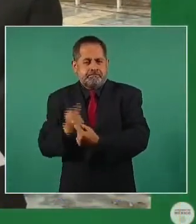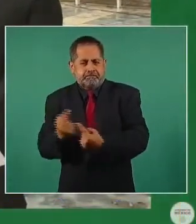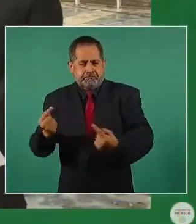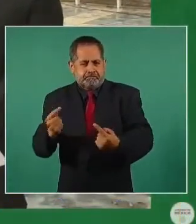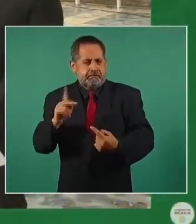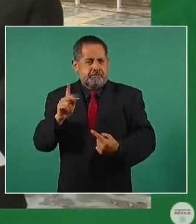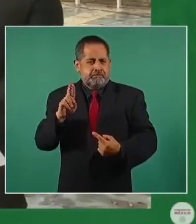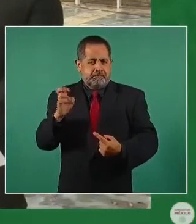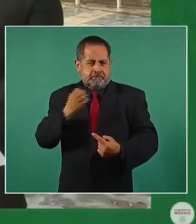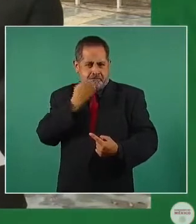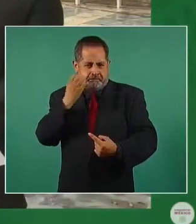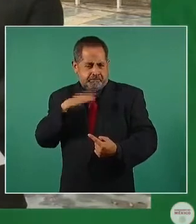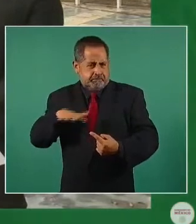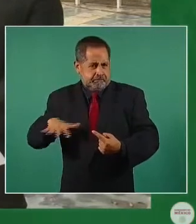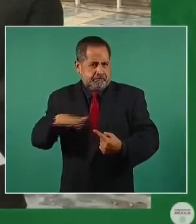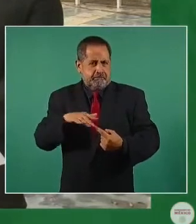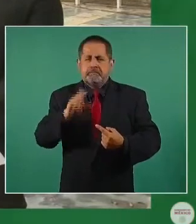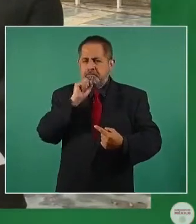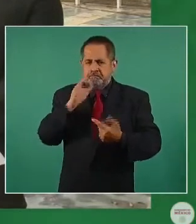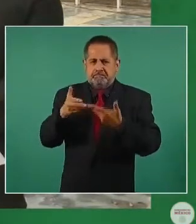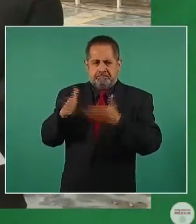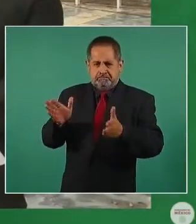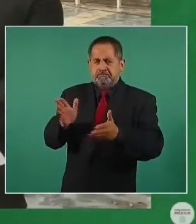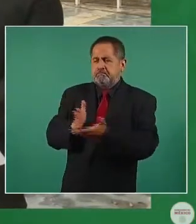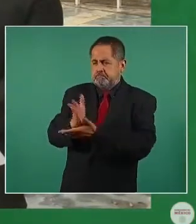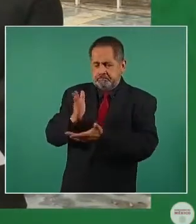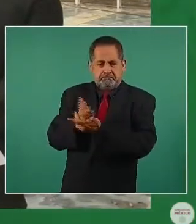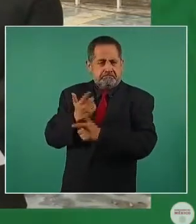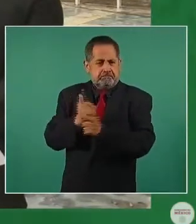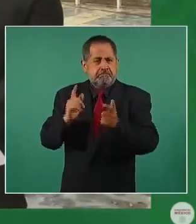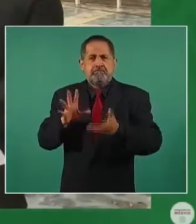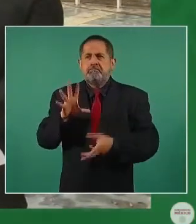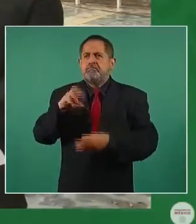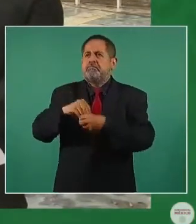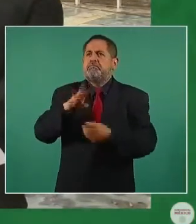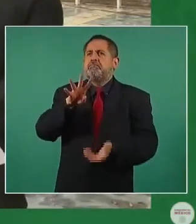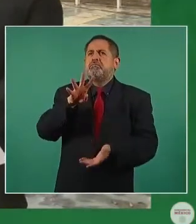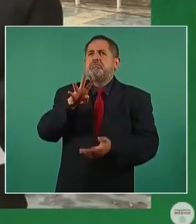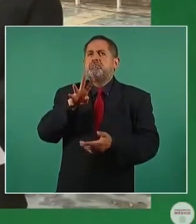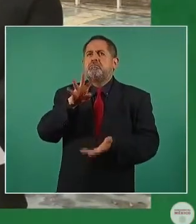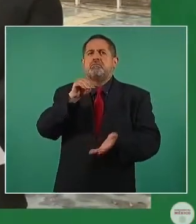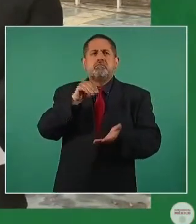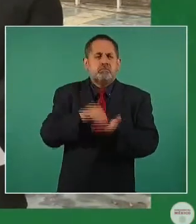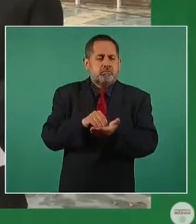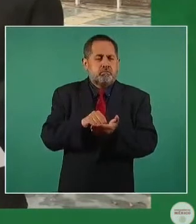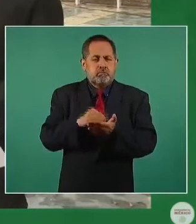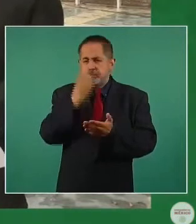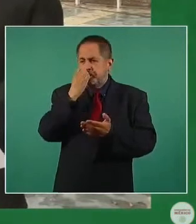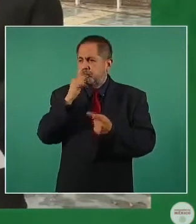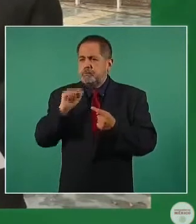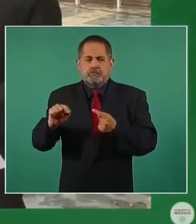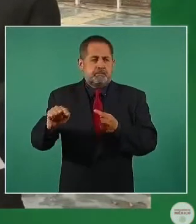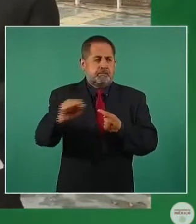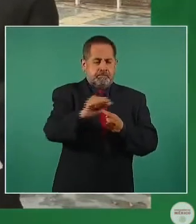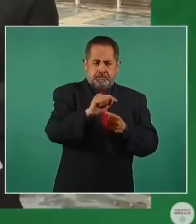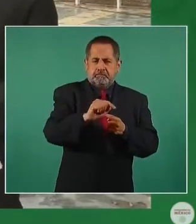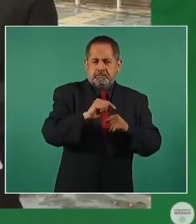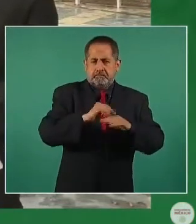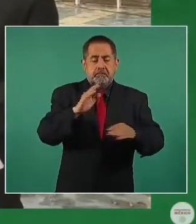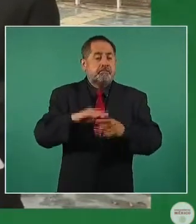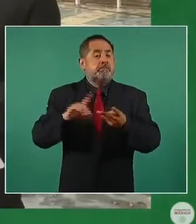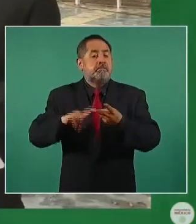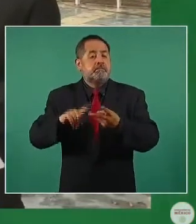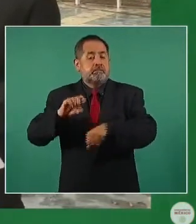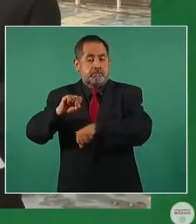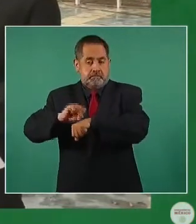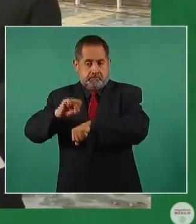funcionando, abierto a los estudiantes, con más de 4,000 planteles. El nivel de